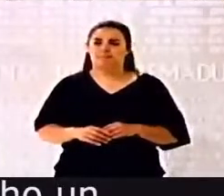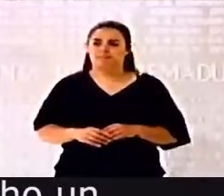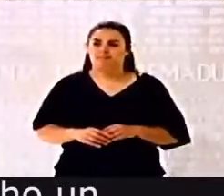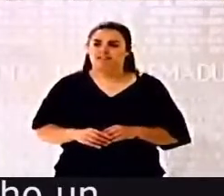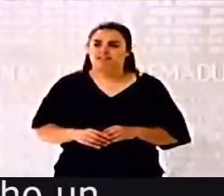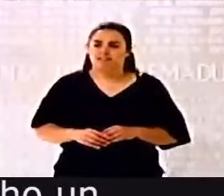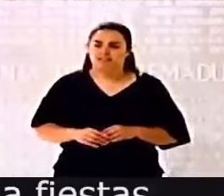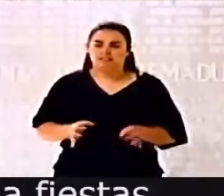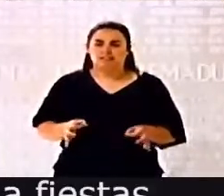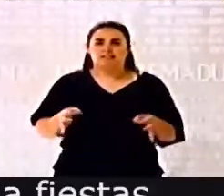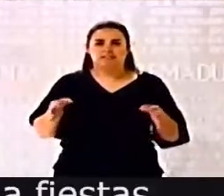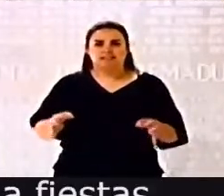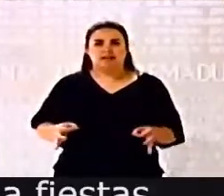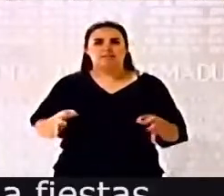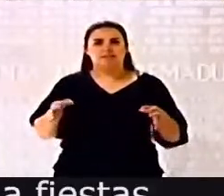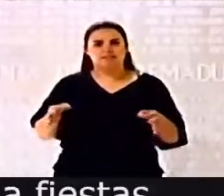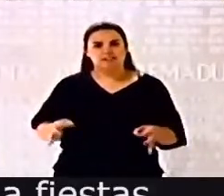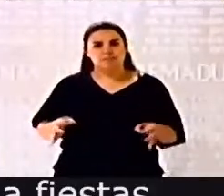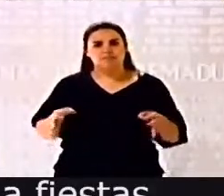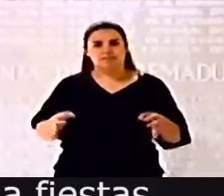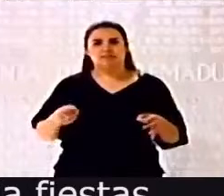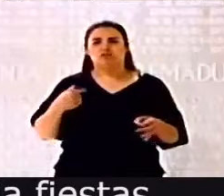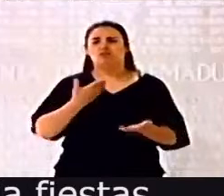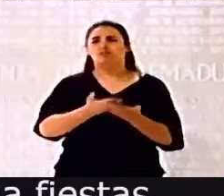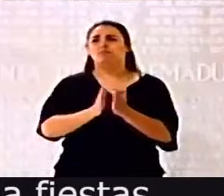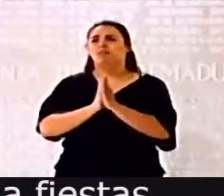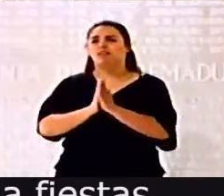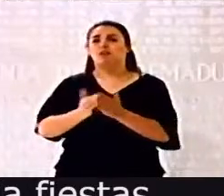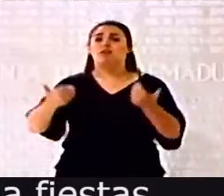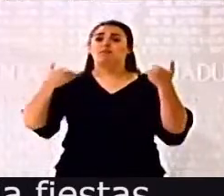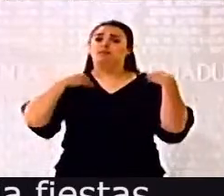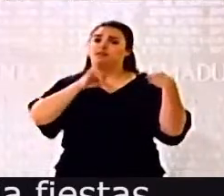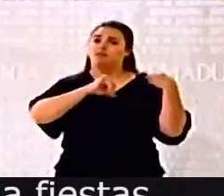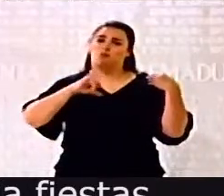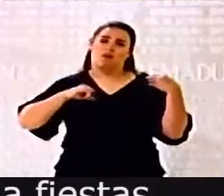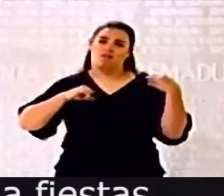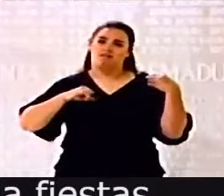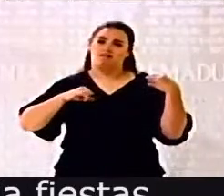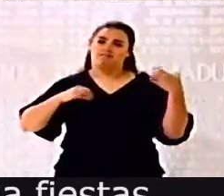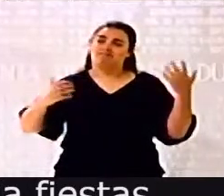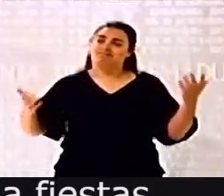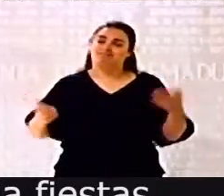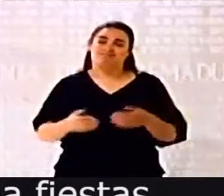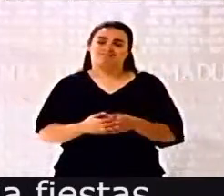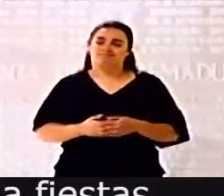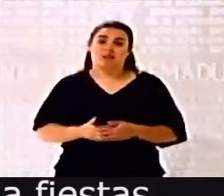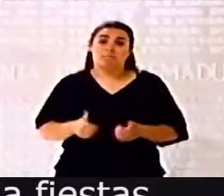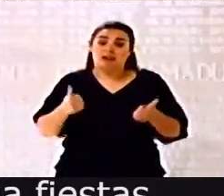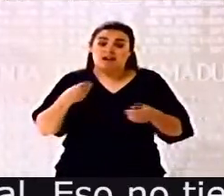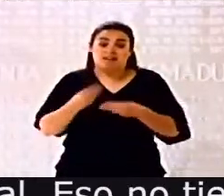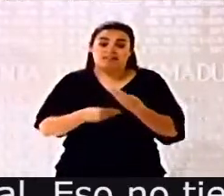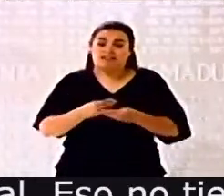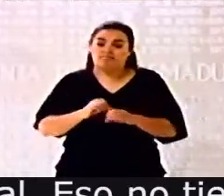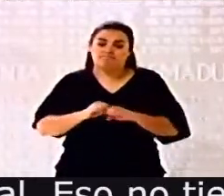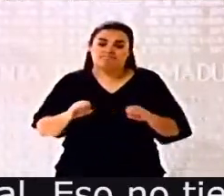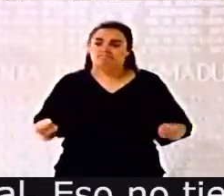siempre he apelado a la responsabilidad individual. Eso no tiene otro camino más que el de la responsabilidad